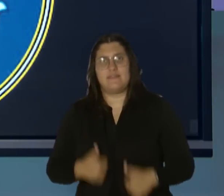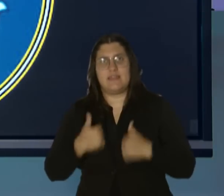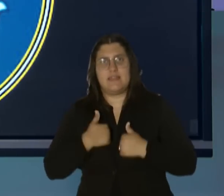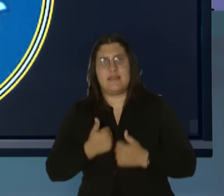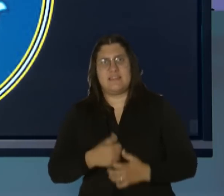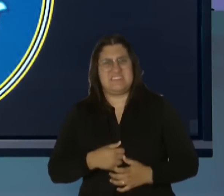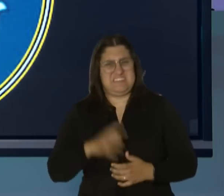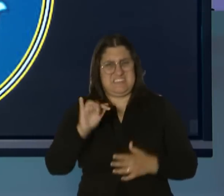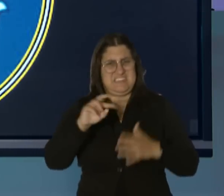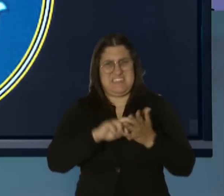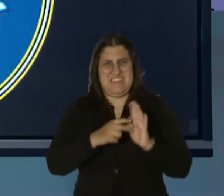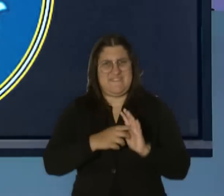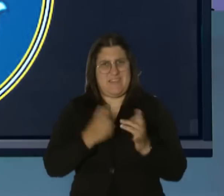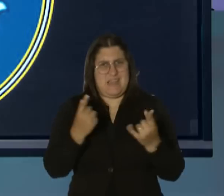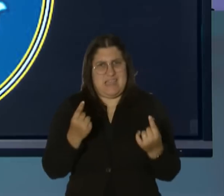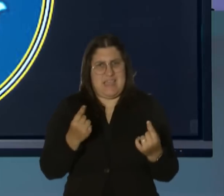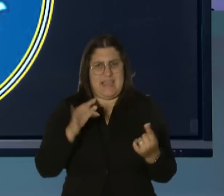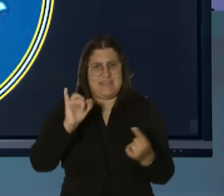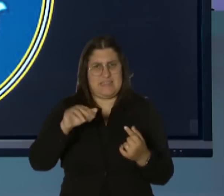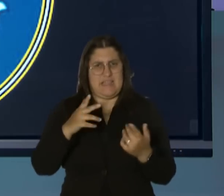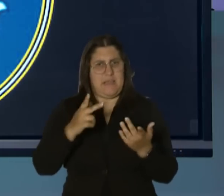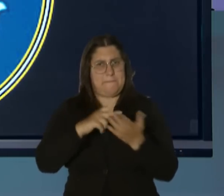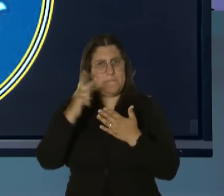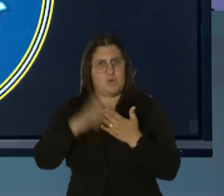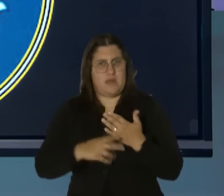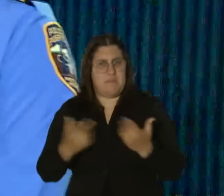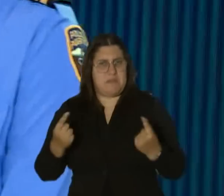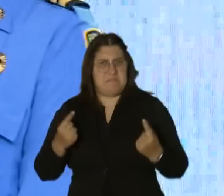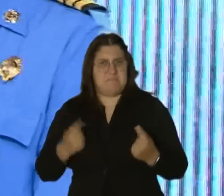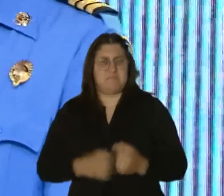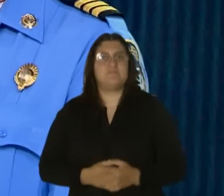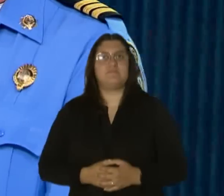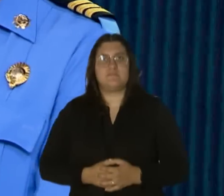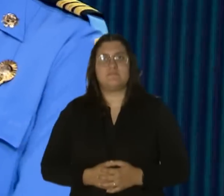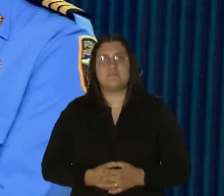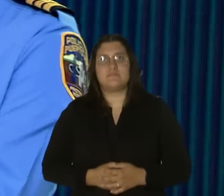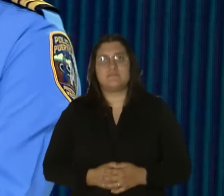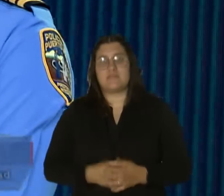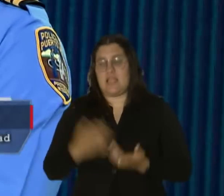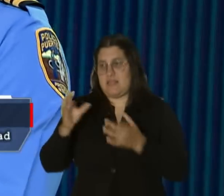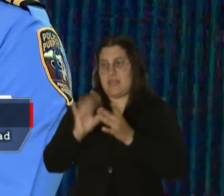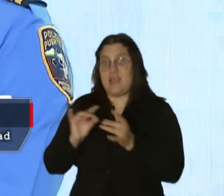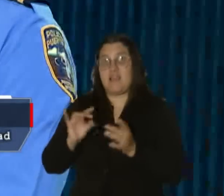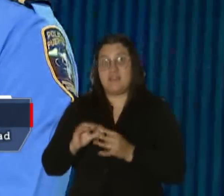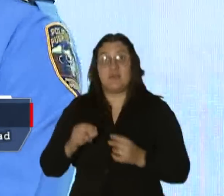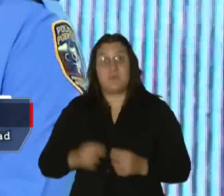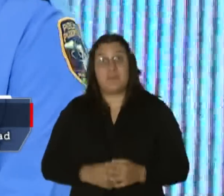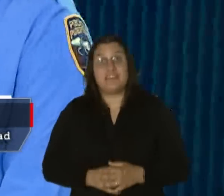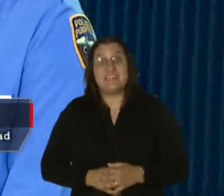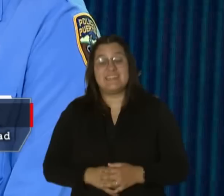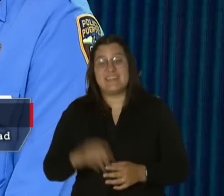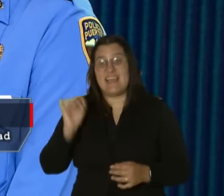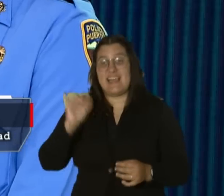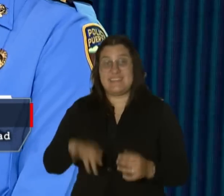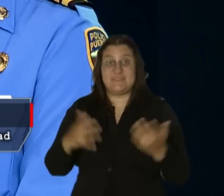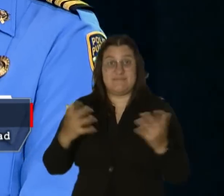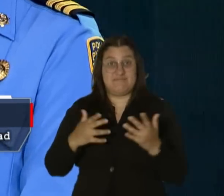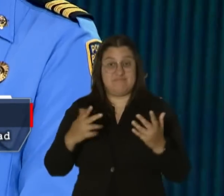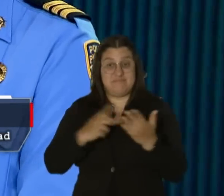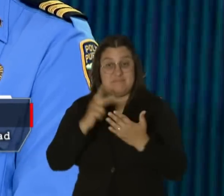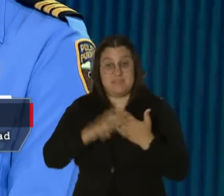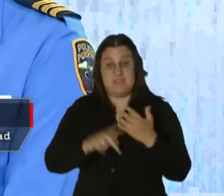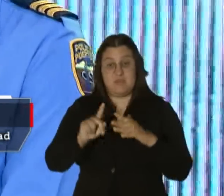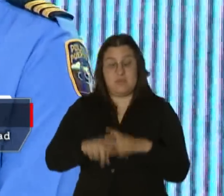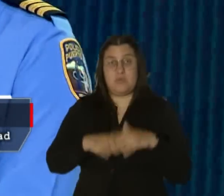¿Qué significa? ¿Qué hacen los compañeros que elaboran en esa sección? Pues te cuento, Miguel. El programa Devuelta a la Vida es un programa que